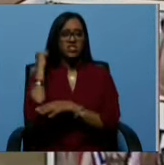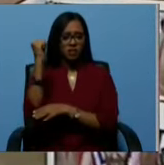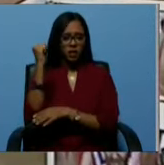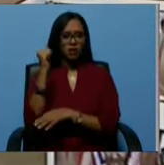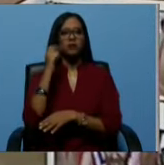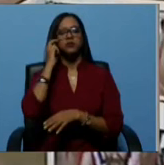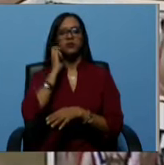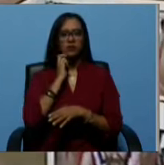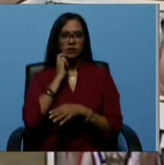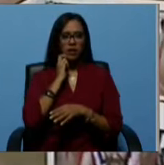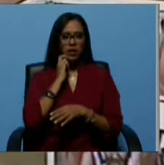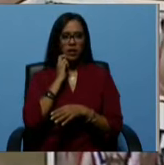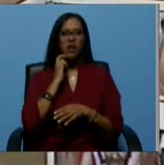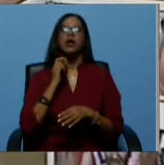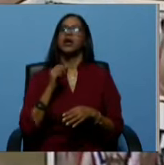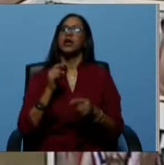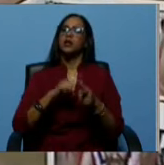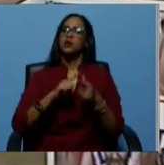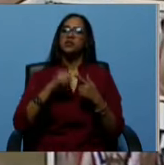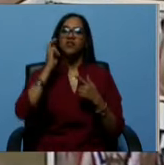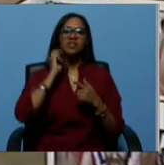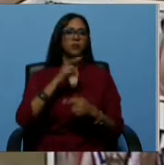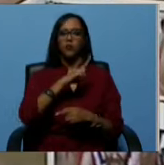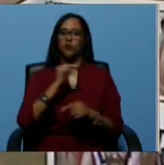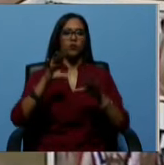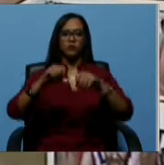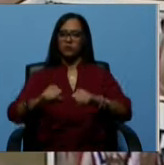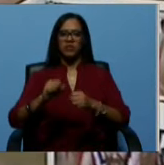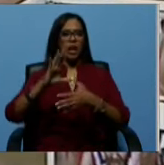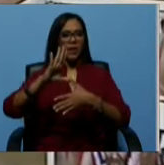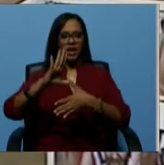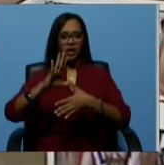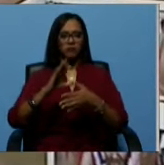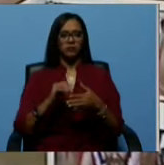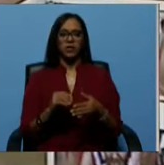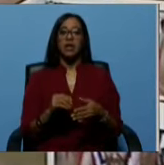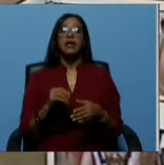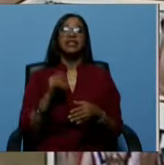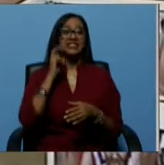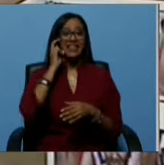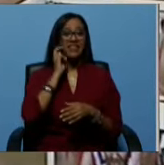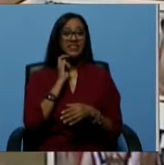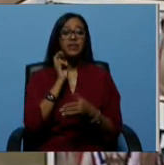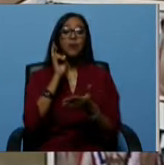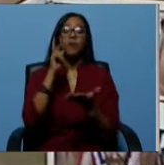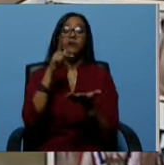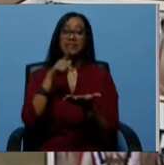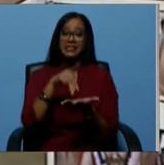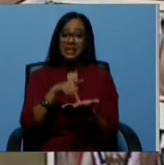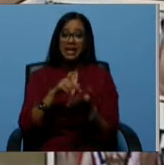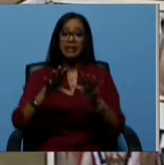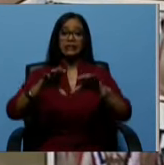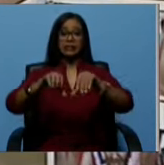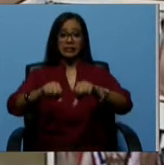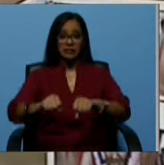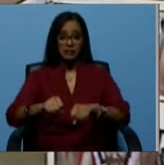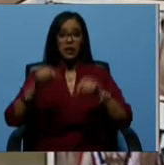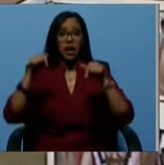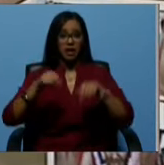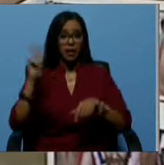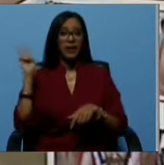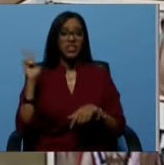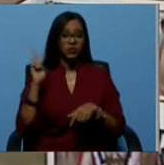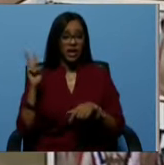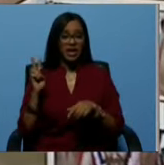en América. No se va a instalar. Si el fascismo llega a imponerse aquí en Venezuela, la ola